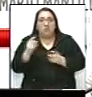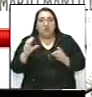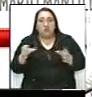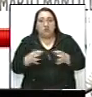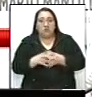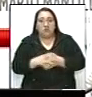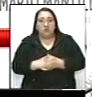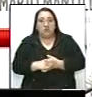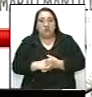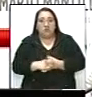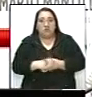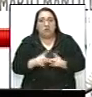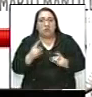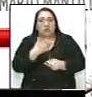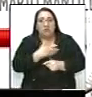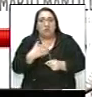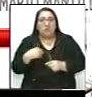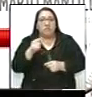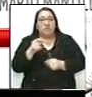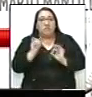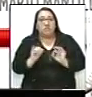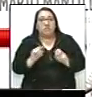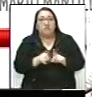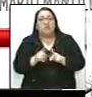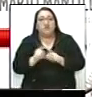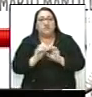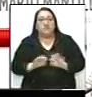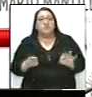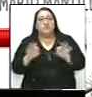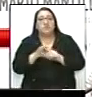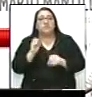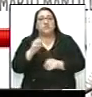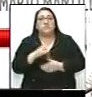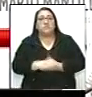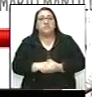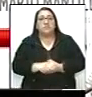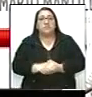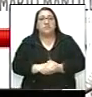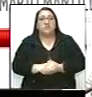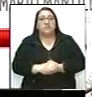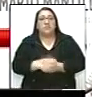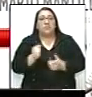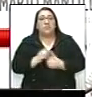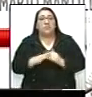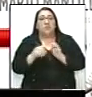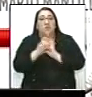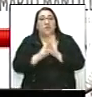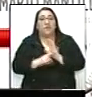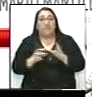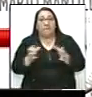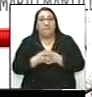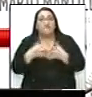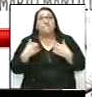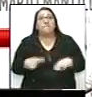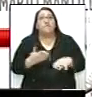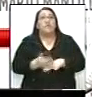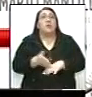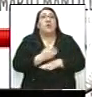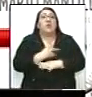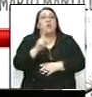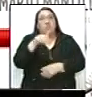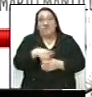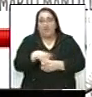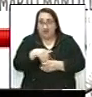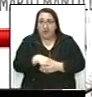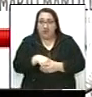unicameralidad. Sin embargo, presidenta, asimismo es importante decirle que respecto a las macroregiones ya hubo un